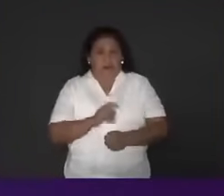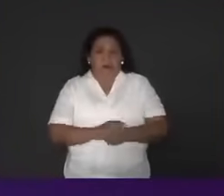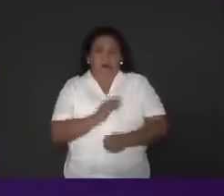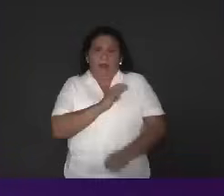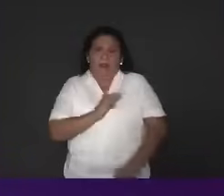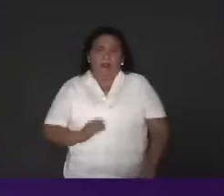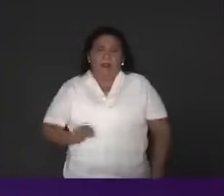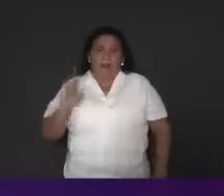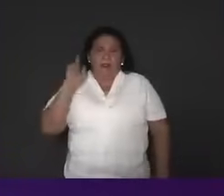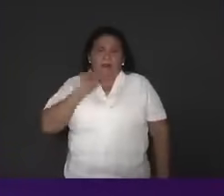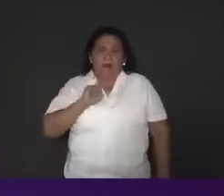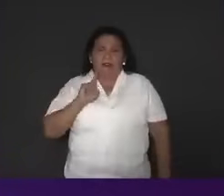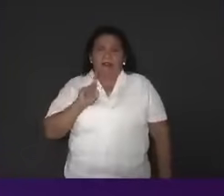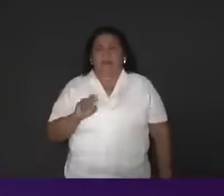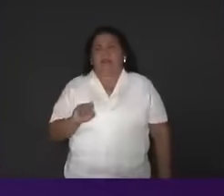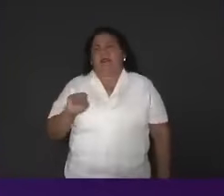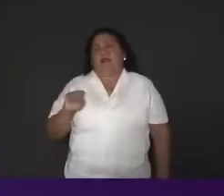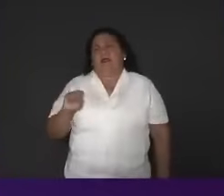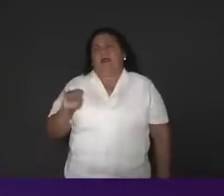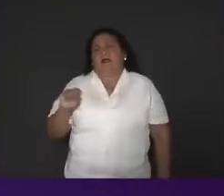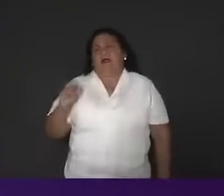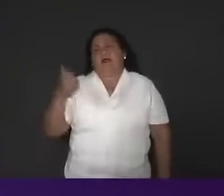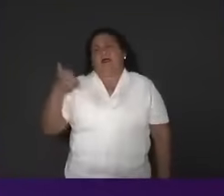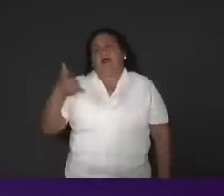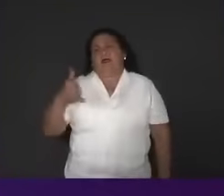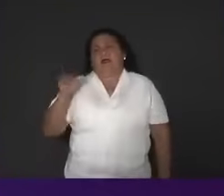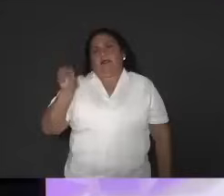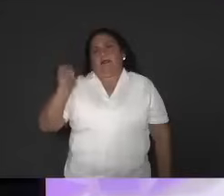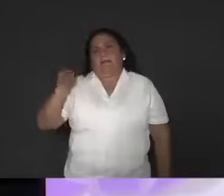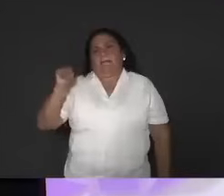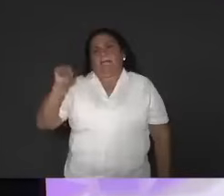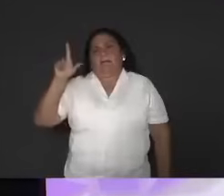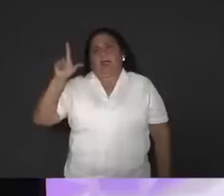la candidata Yasmín López Manrique.